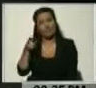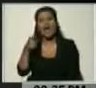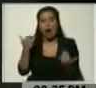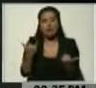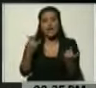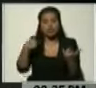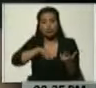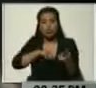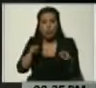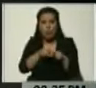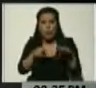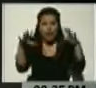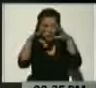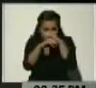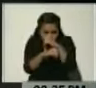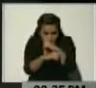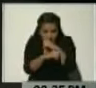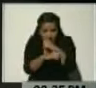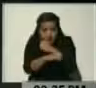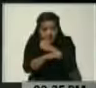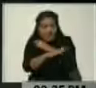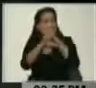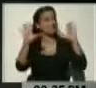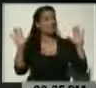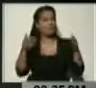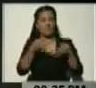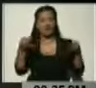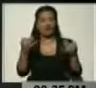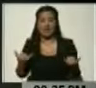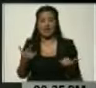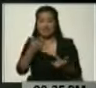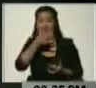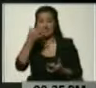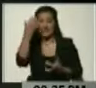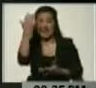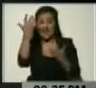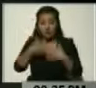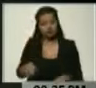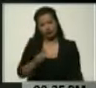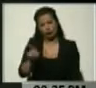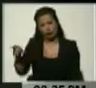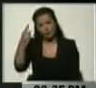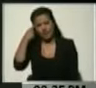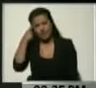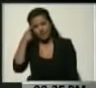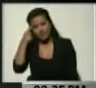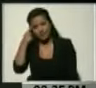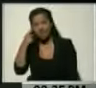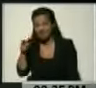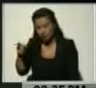los venezolanos, y hago el llamado al pueblo de Venezuela, para que todos juntos,